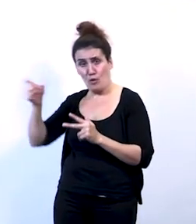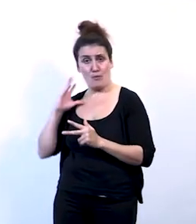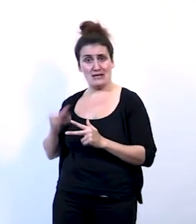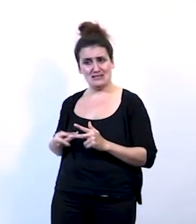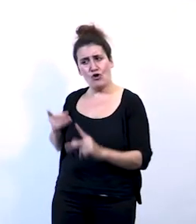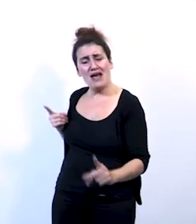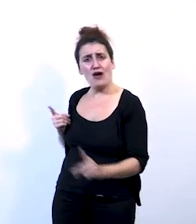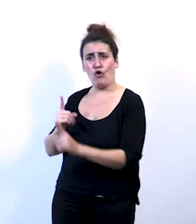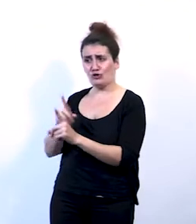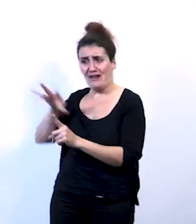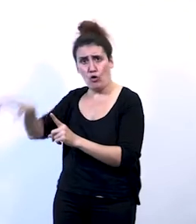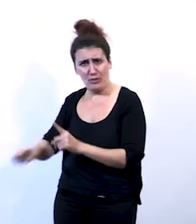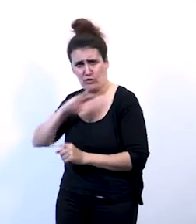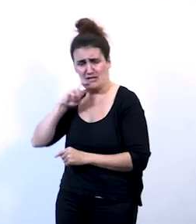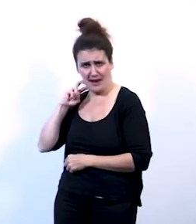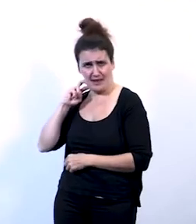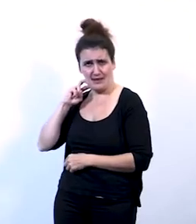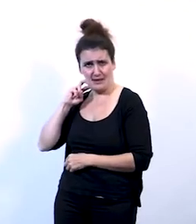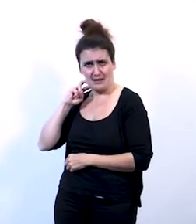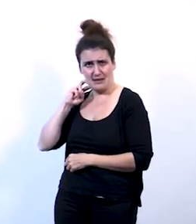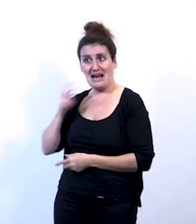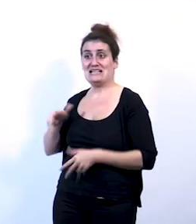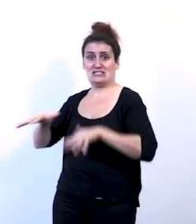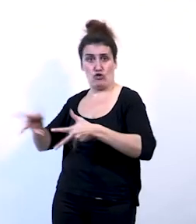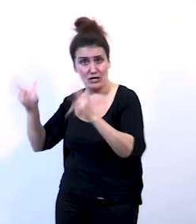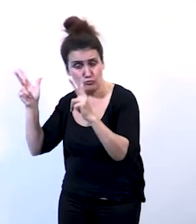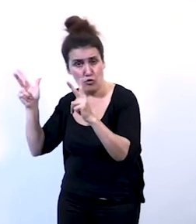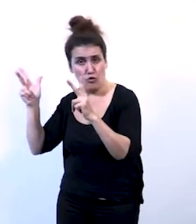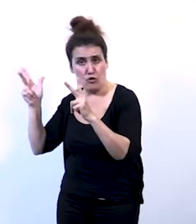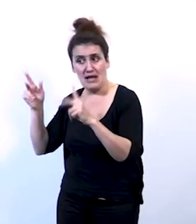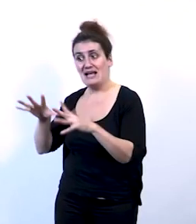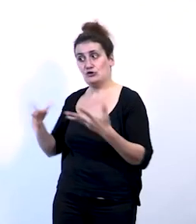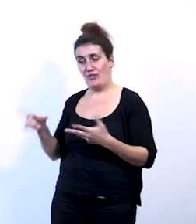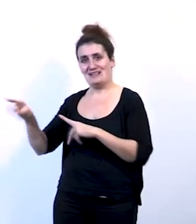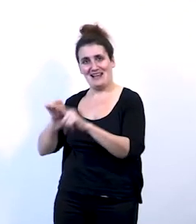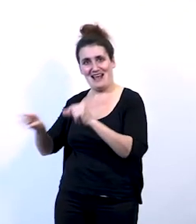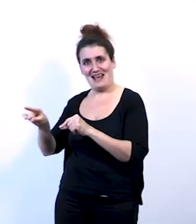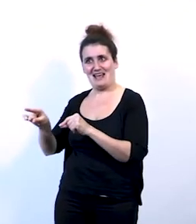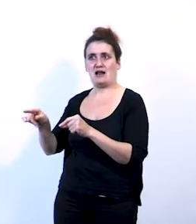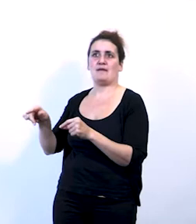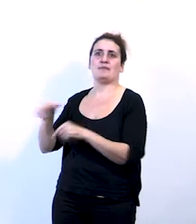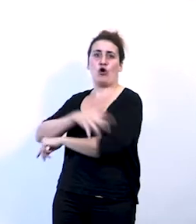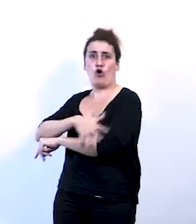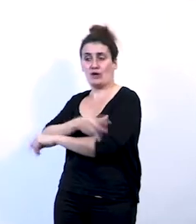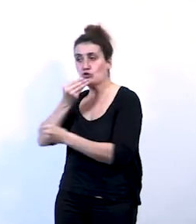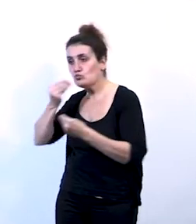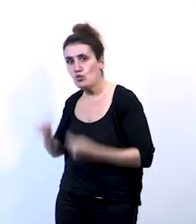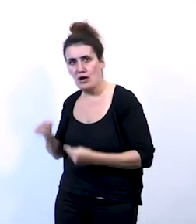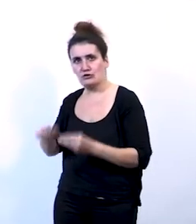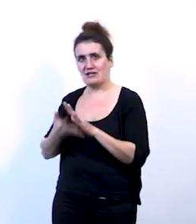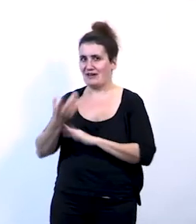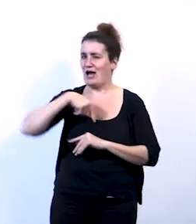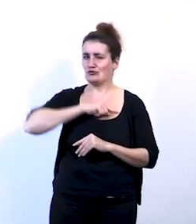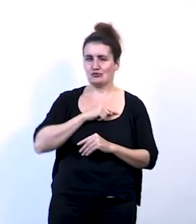que en contra de la ocupación israelí y el sionismo. Entonces, elegir a gobiernos buenos es un favor